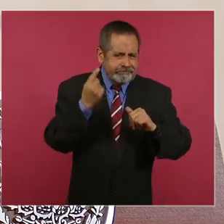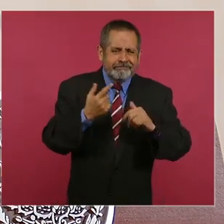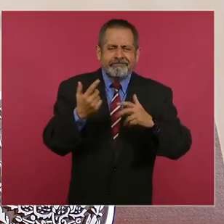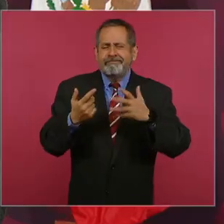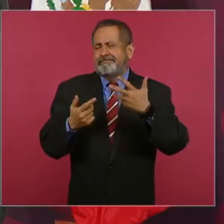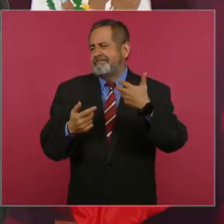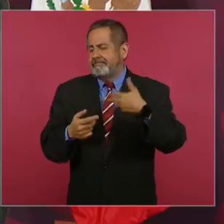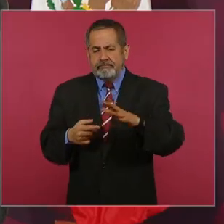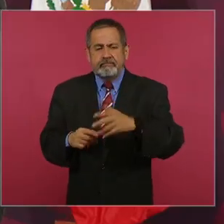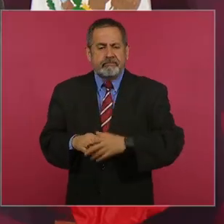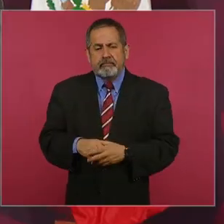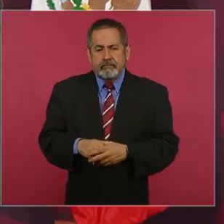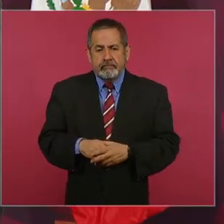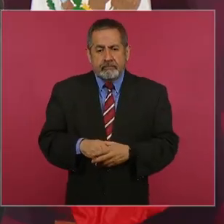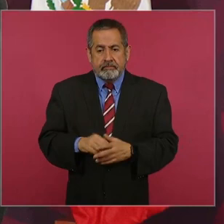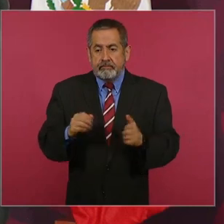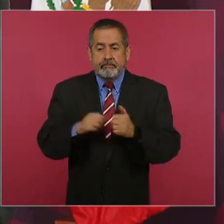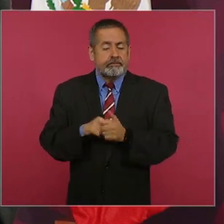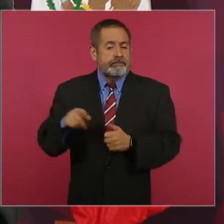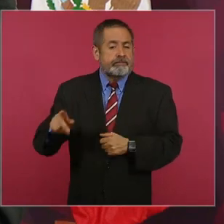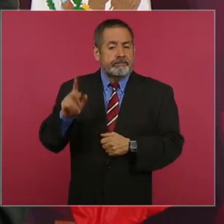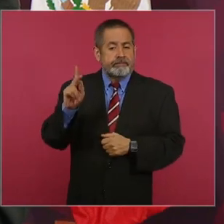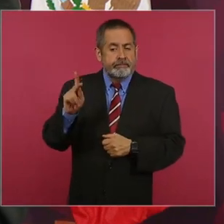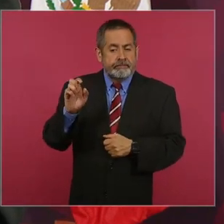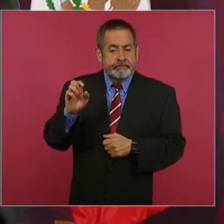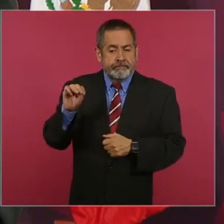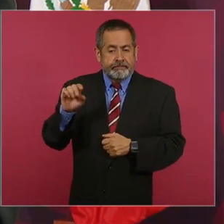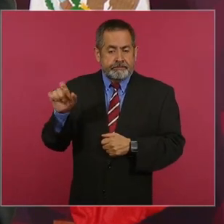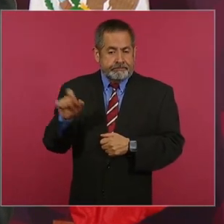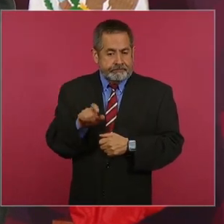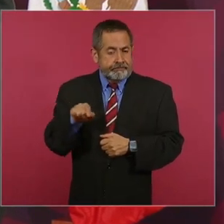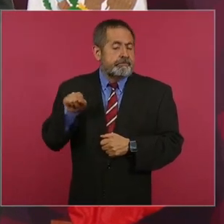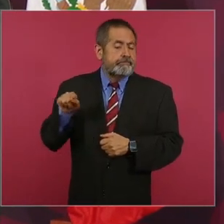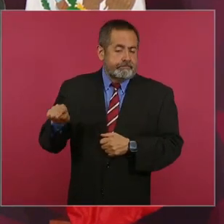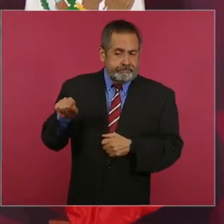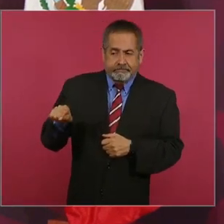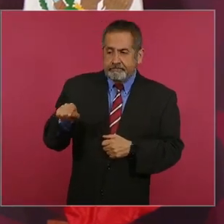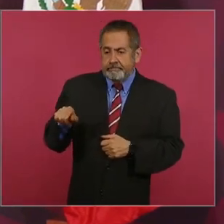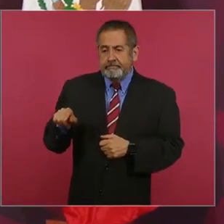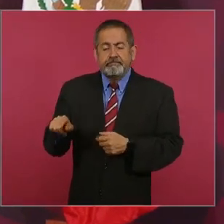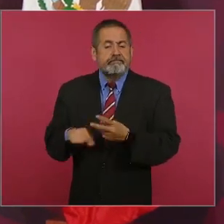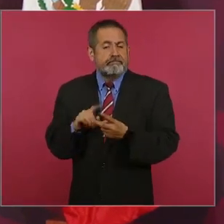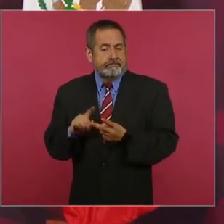sin los trabajadores de Pemex sin